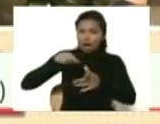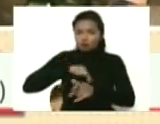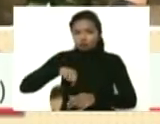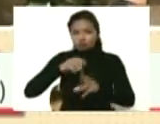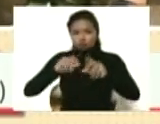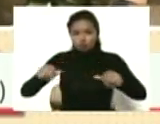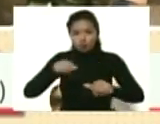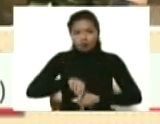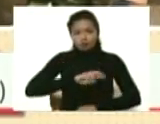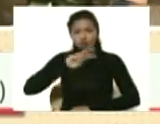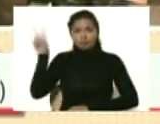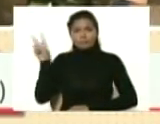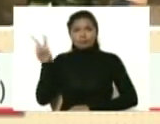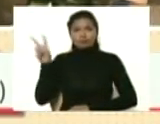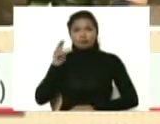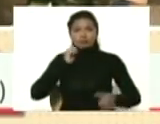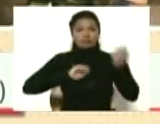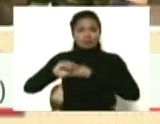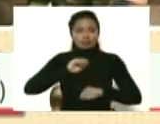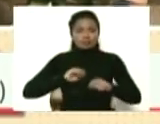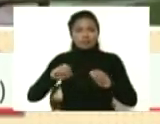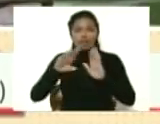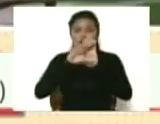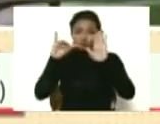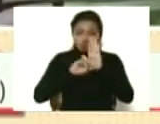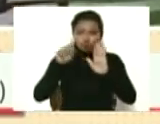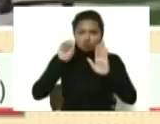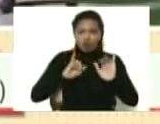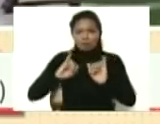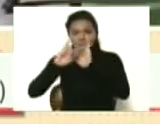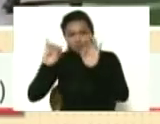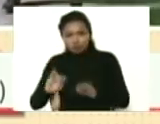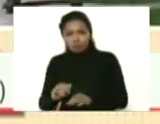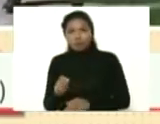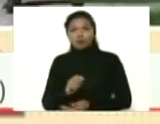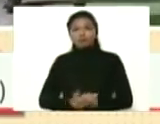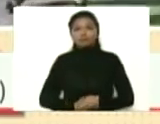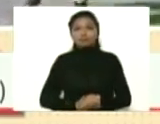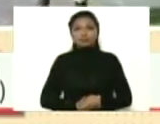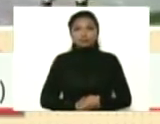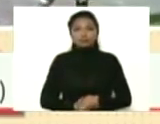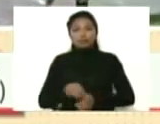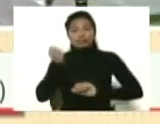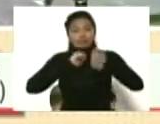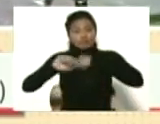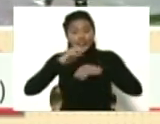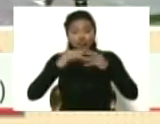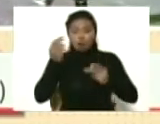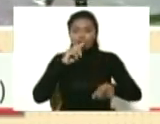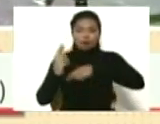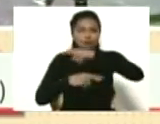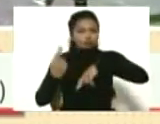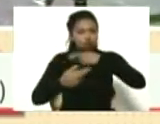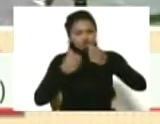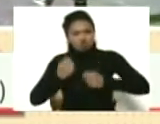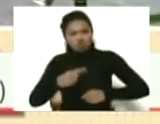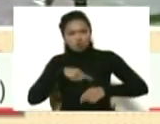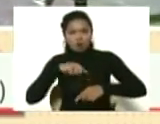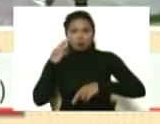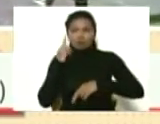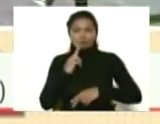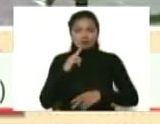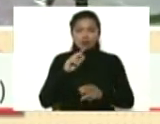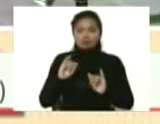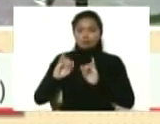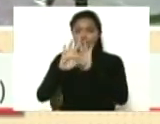suelo de Venezuela, para defender la constitución, las instituciones, para defender la revolución bolivariana y la gran